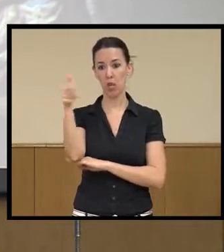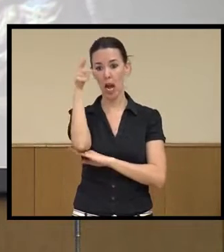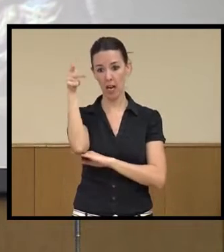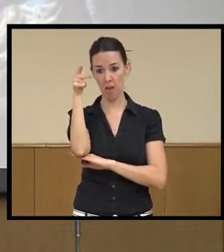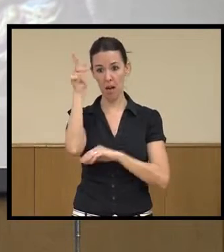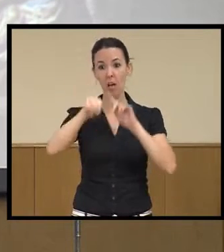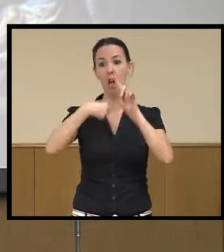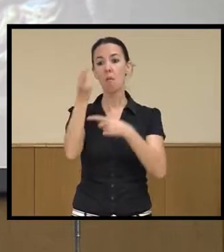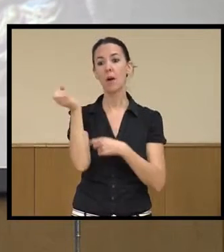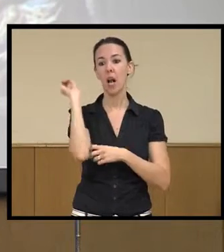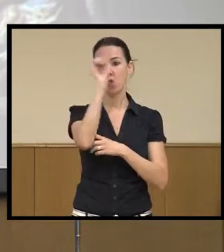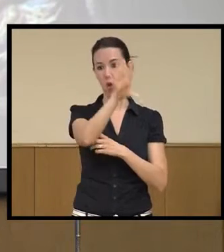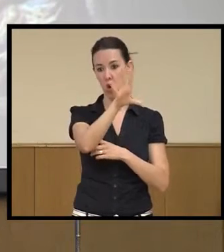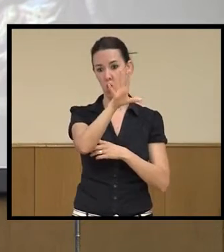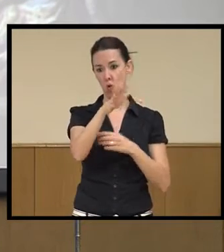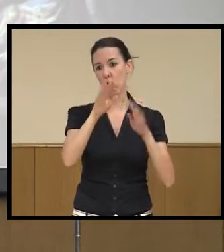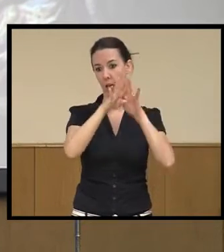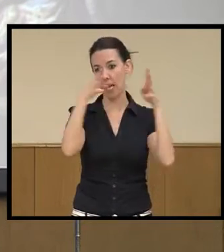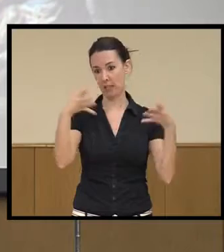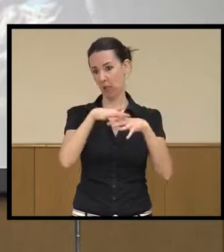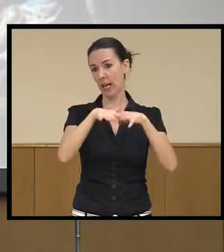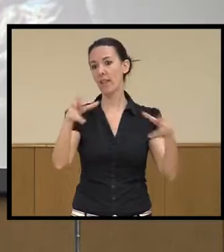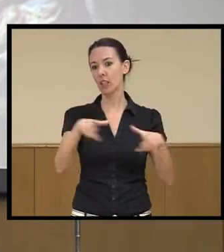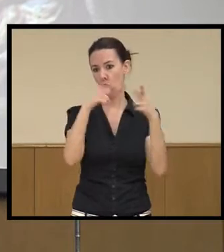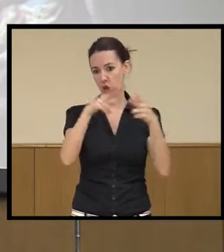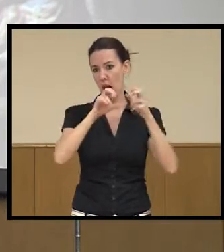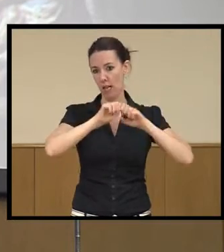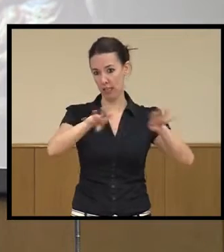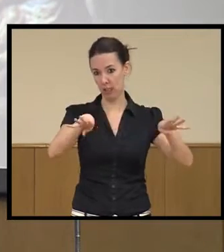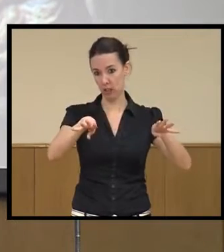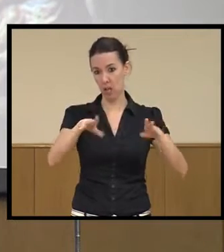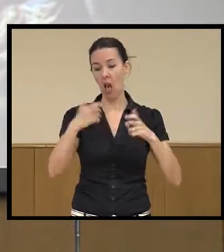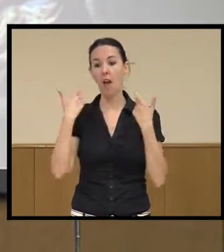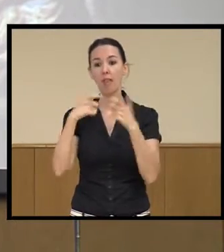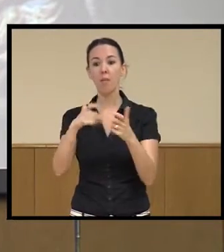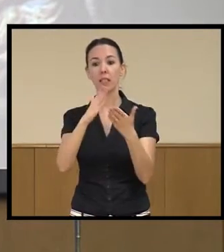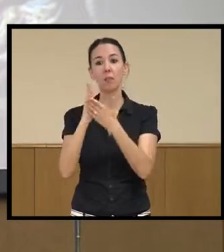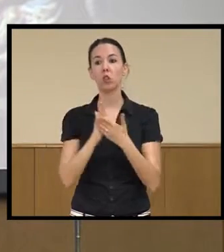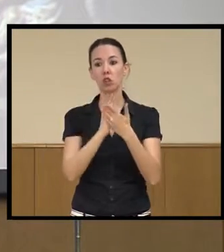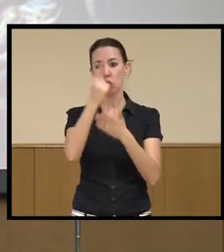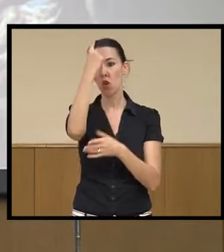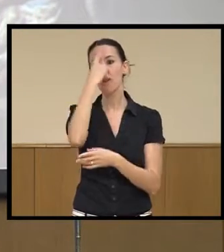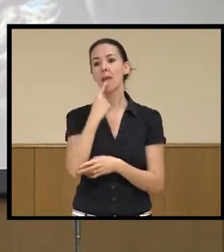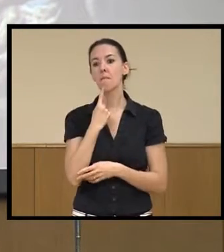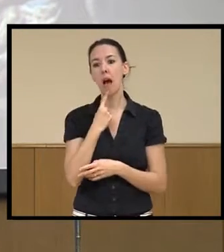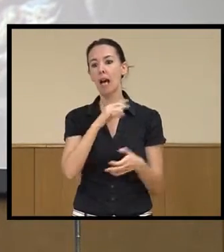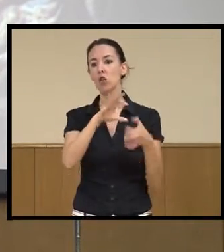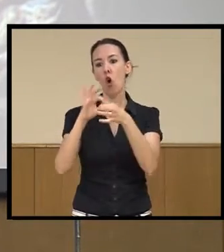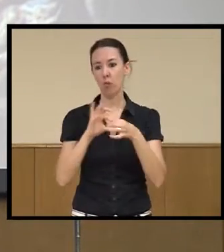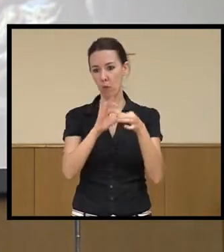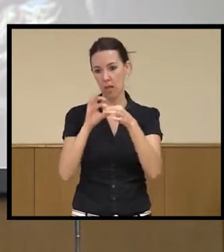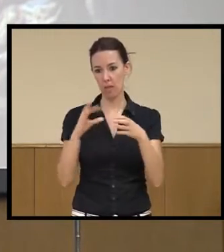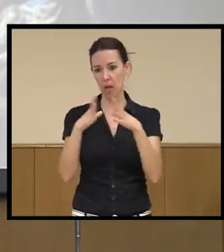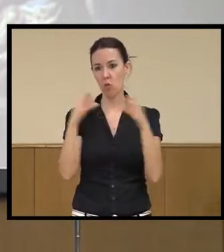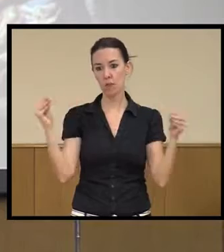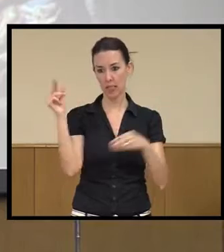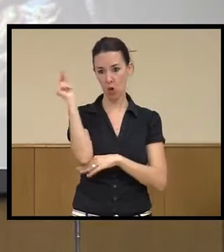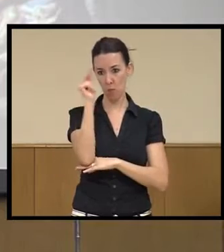para su retransmisión en diferido a través de las redes sociales, al Departamento de Estudios e Imagen Corporativa de la Universidad